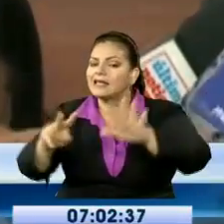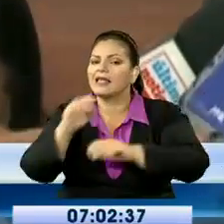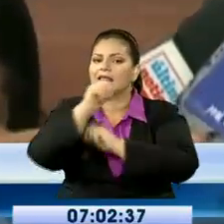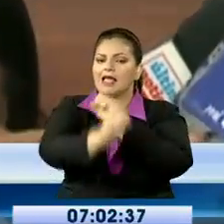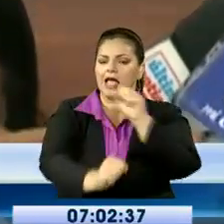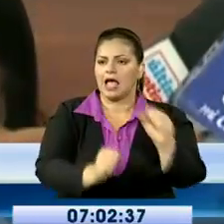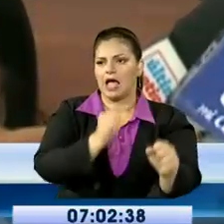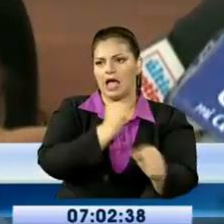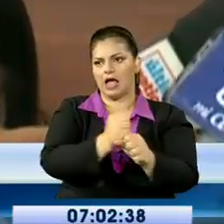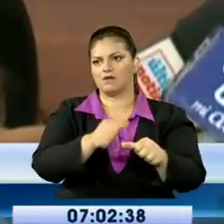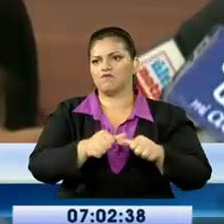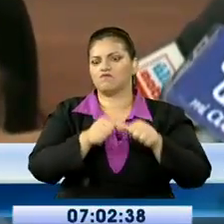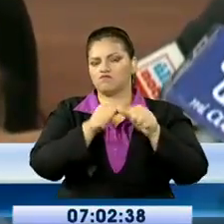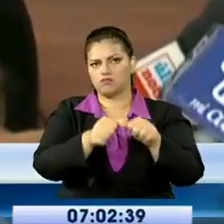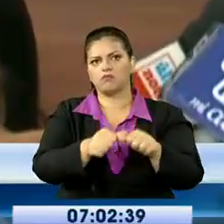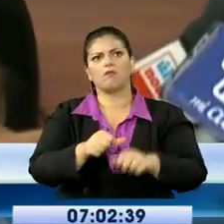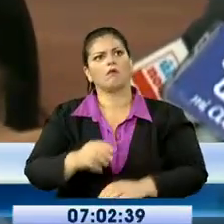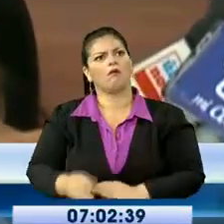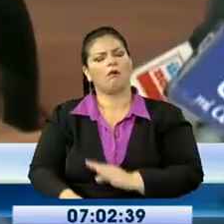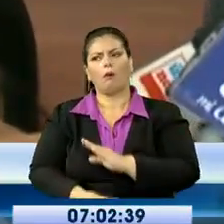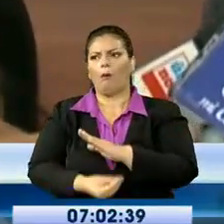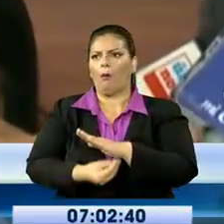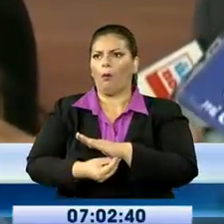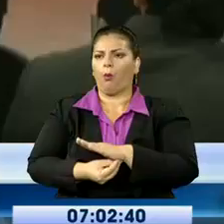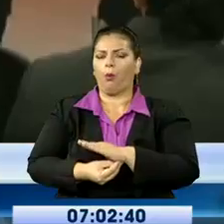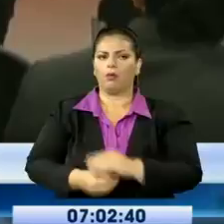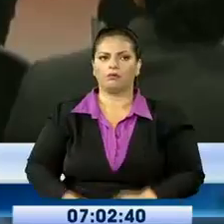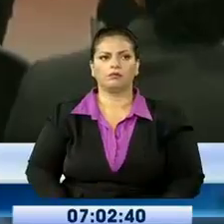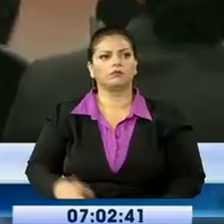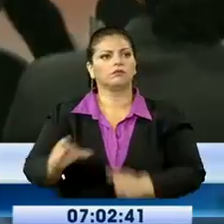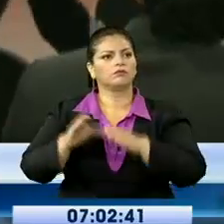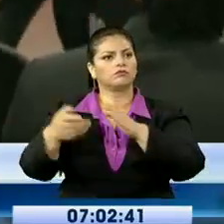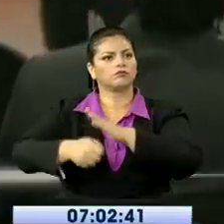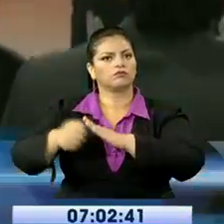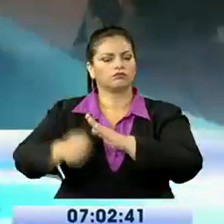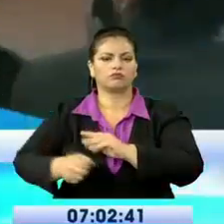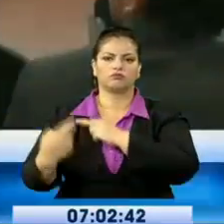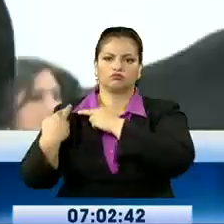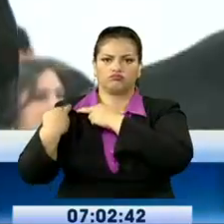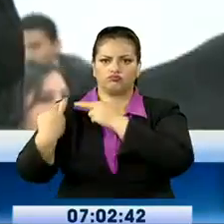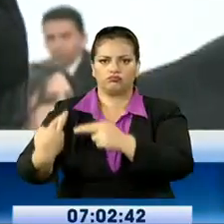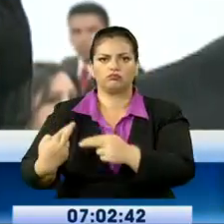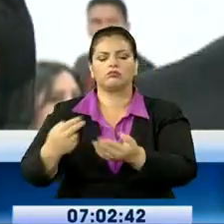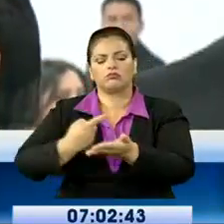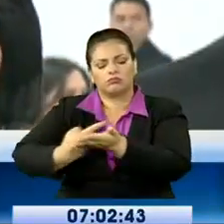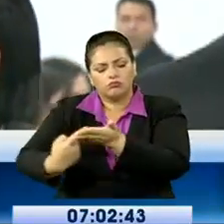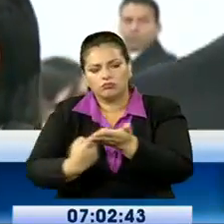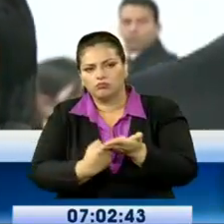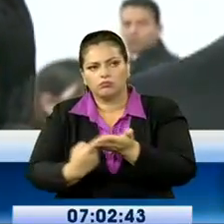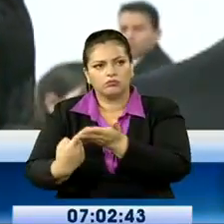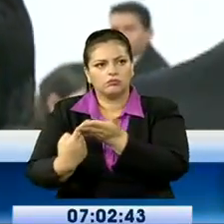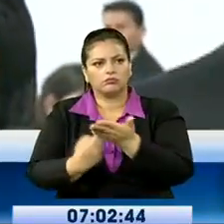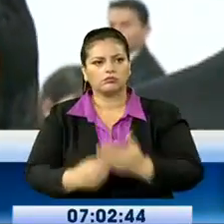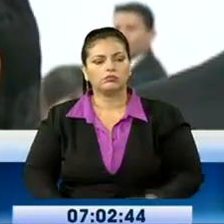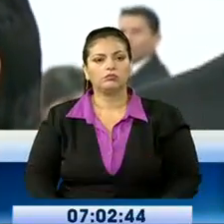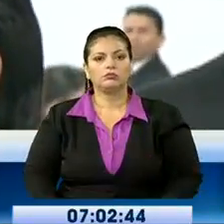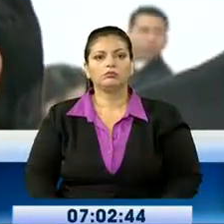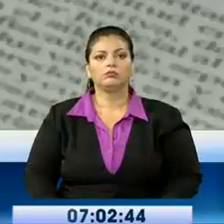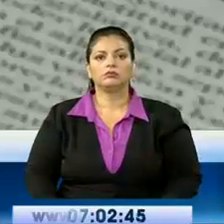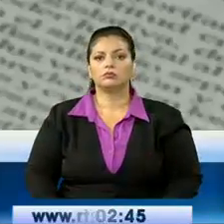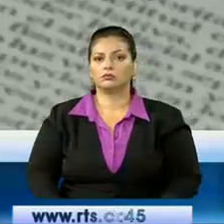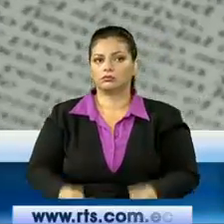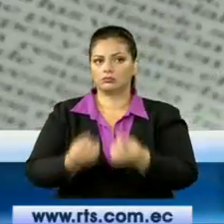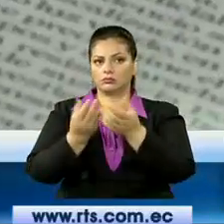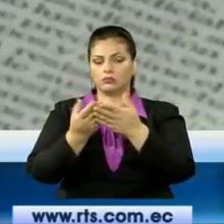el tercio o demás. Eso ya, como le digo, eso lo valorará el tribunal. Además, el fiscal Zúñiga informó que las autoridades ecuatorianas